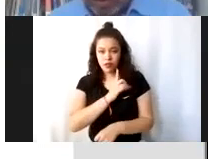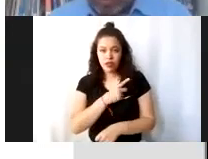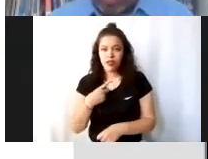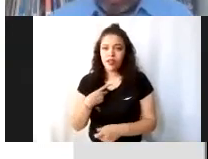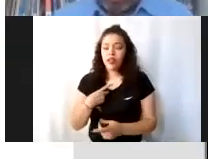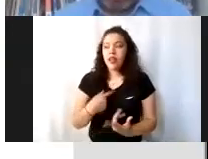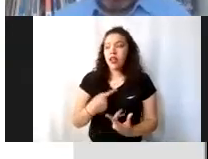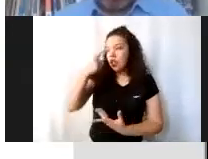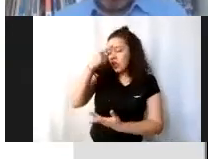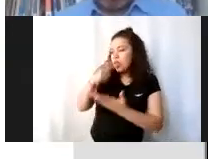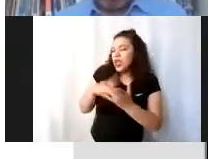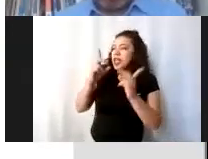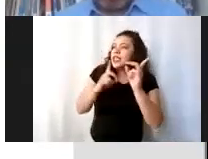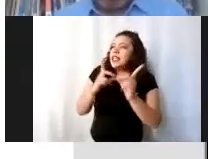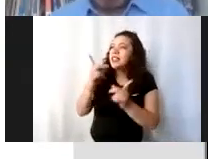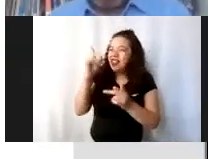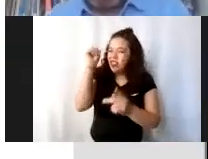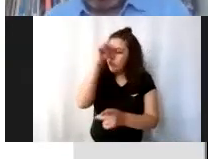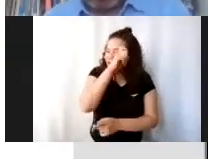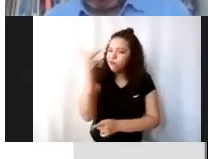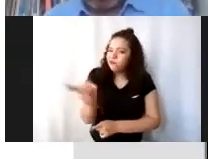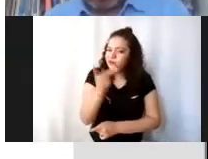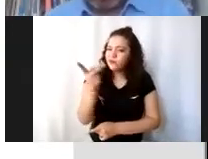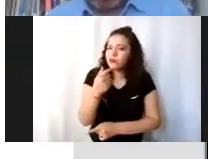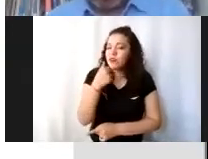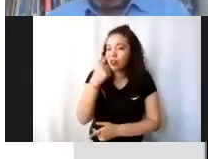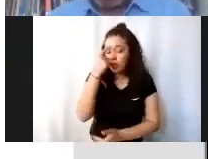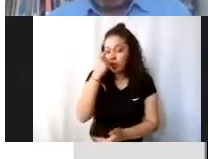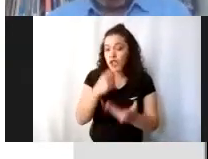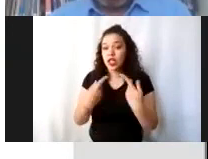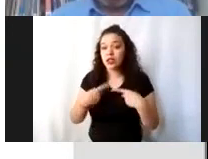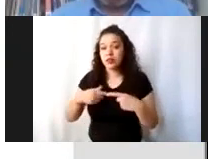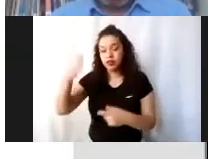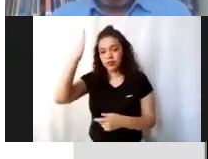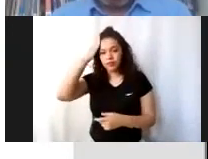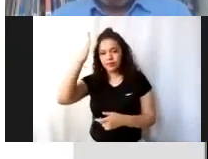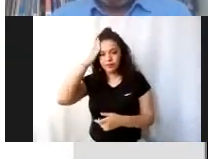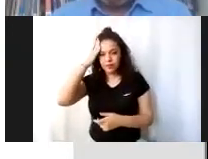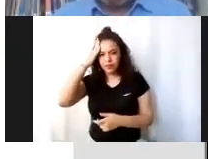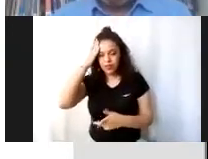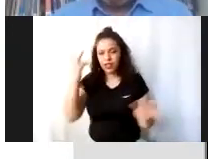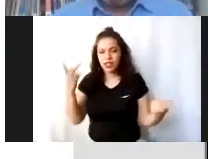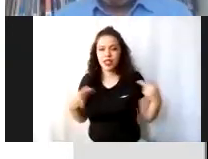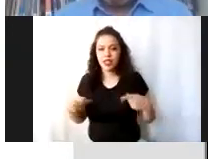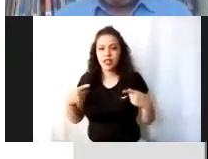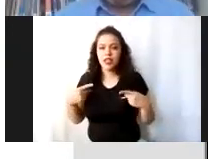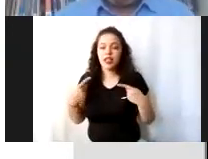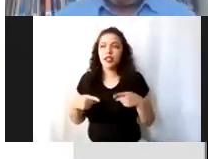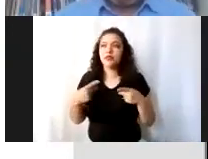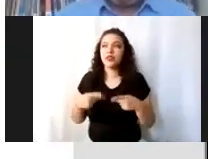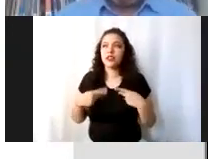el cuestionamiento. Yo creo que esa es responsabilidad de los tutores, de los deudores